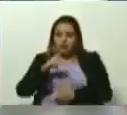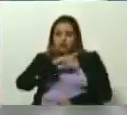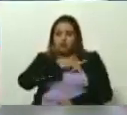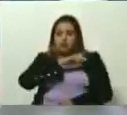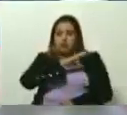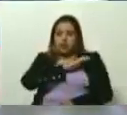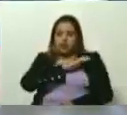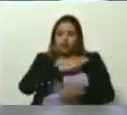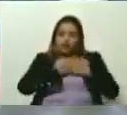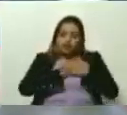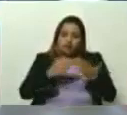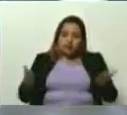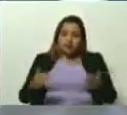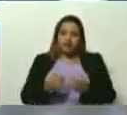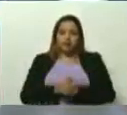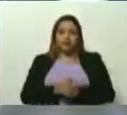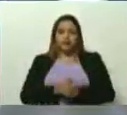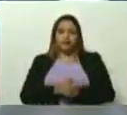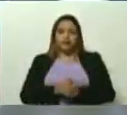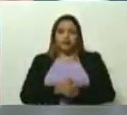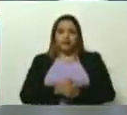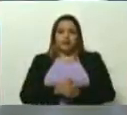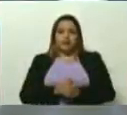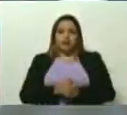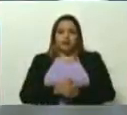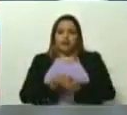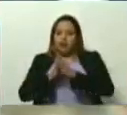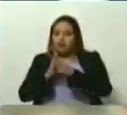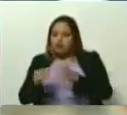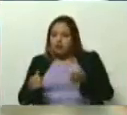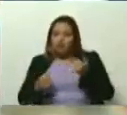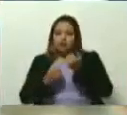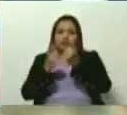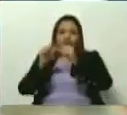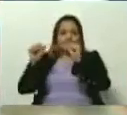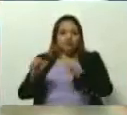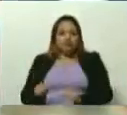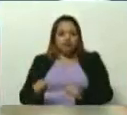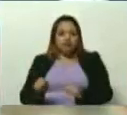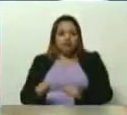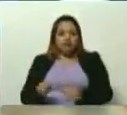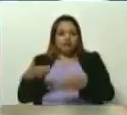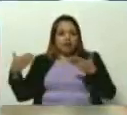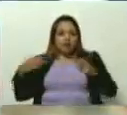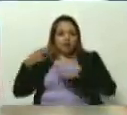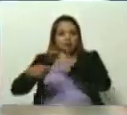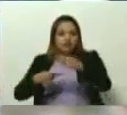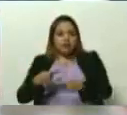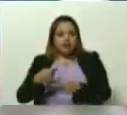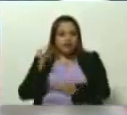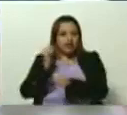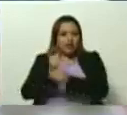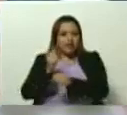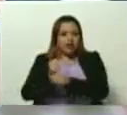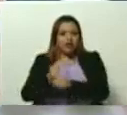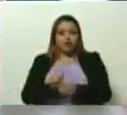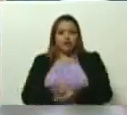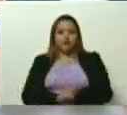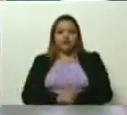los voluntarios. Todos apalancados en un gran sistema, en un gran protocolo de actuación que